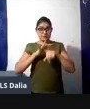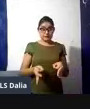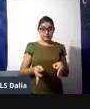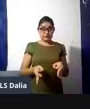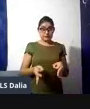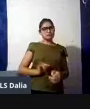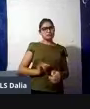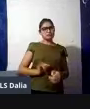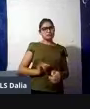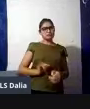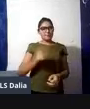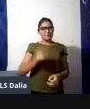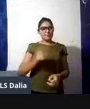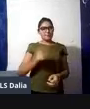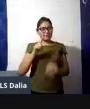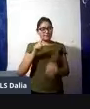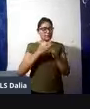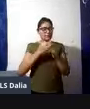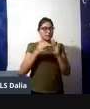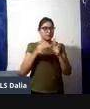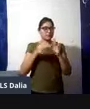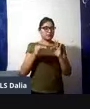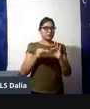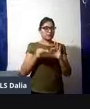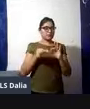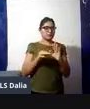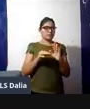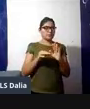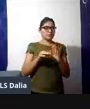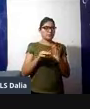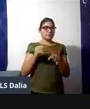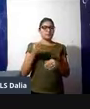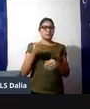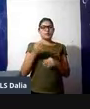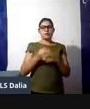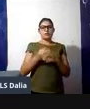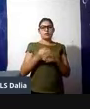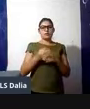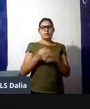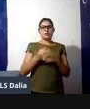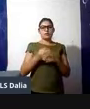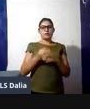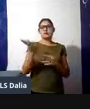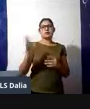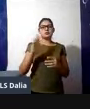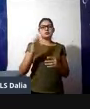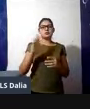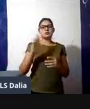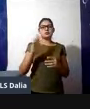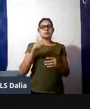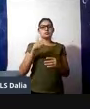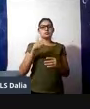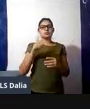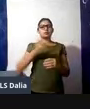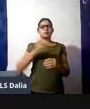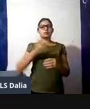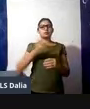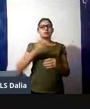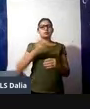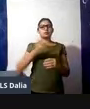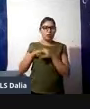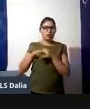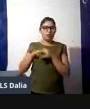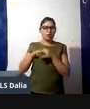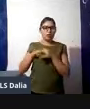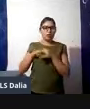de cyberbullying, de las cuestiones que pasan más comúnmente, ¿no? O sea, el cyberbullying tiene varias más.